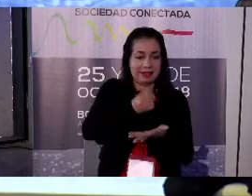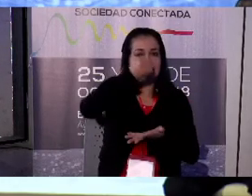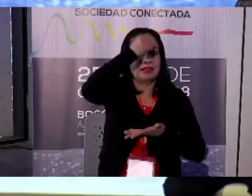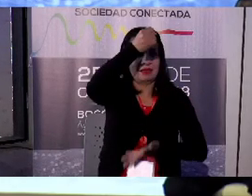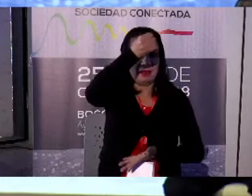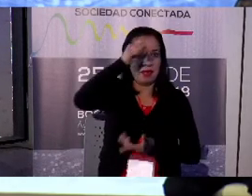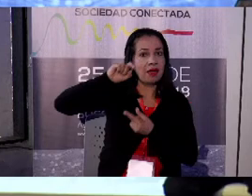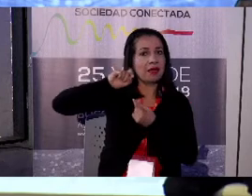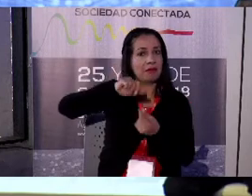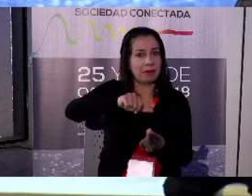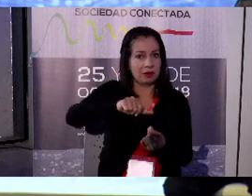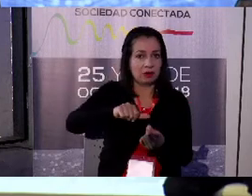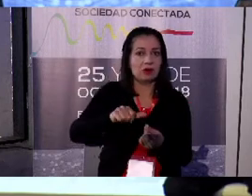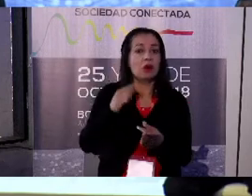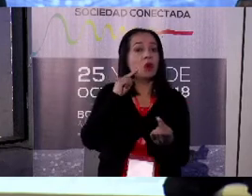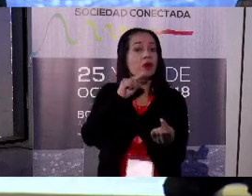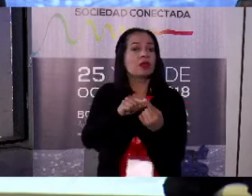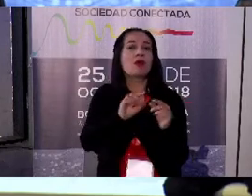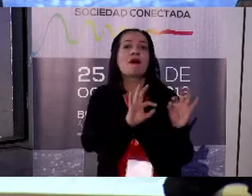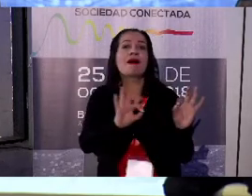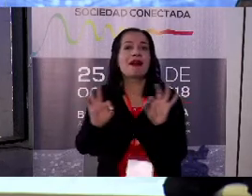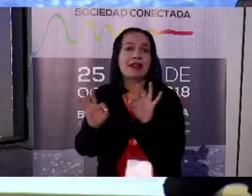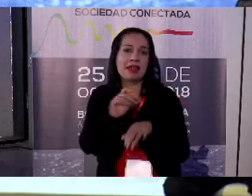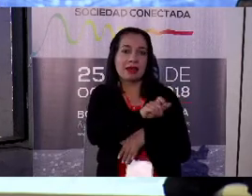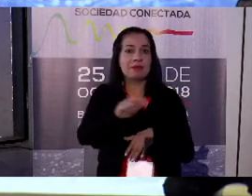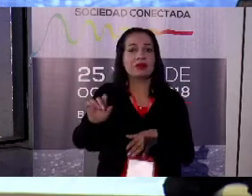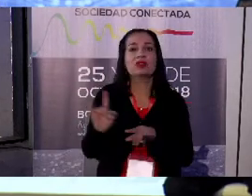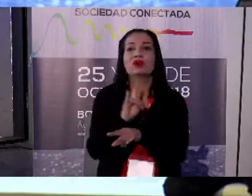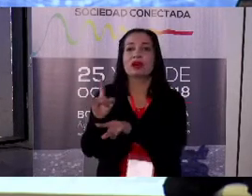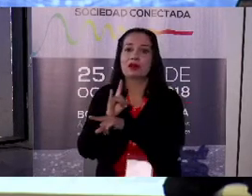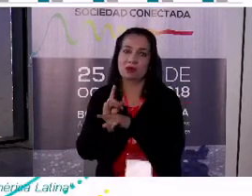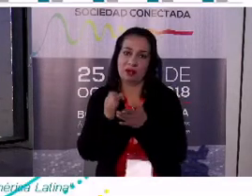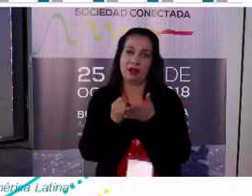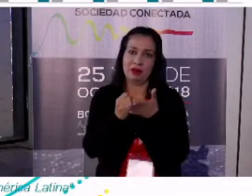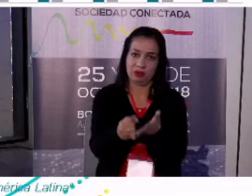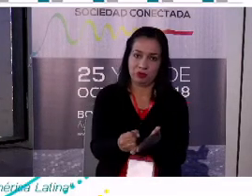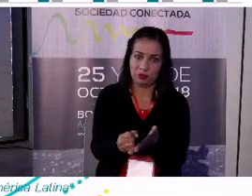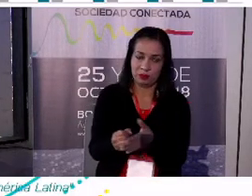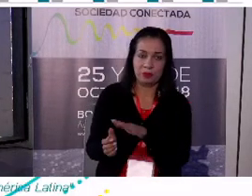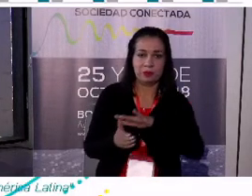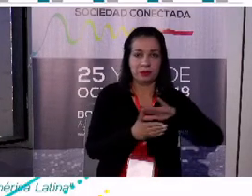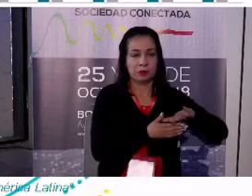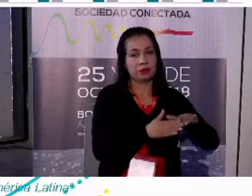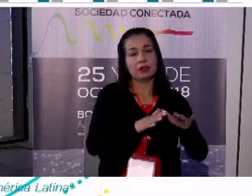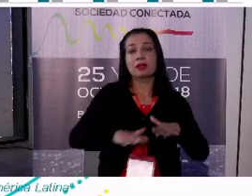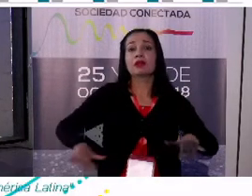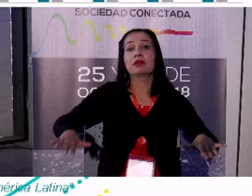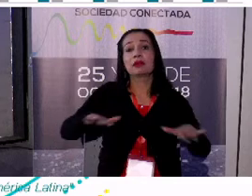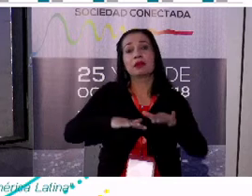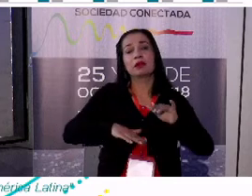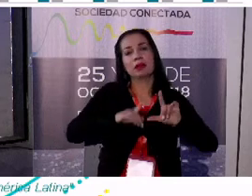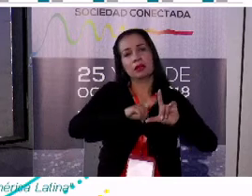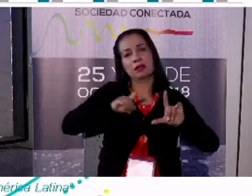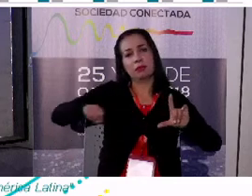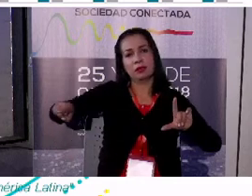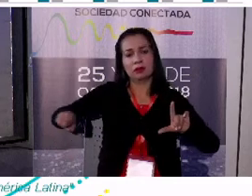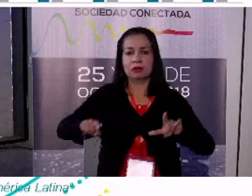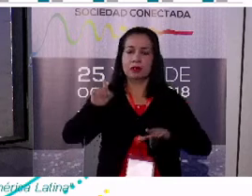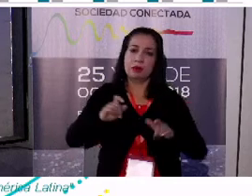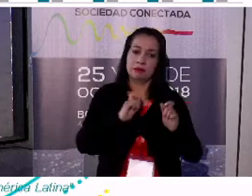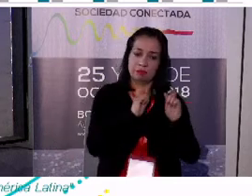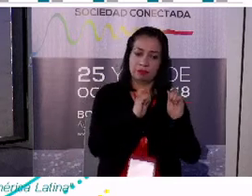usuarios Por otra parte está Pues el espectro que estamos entes por asignar esto se basa en en la